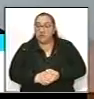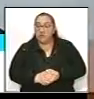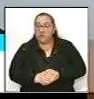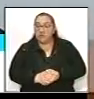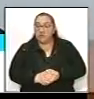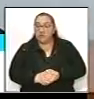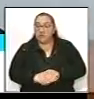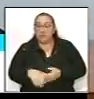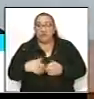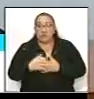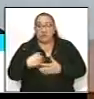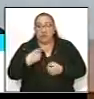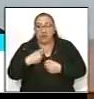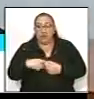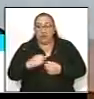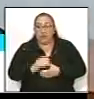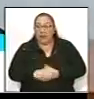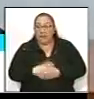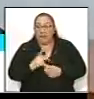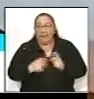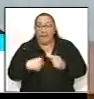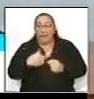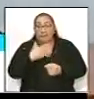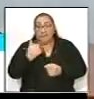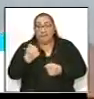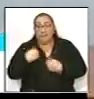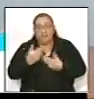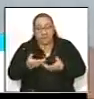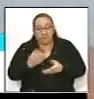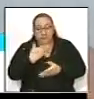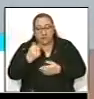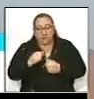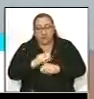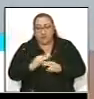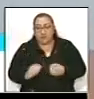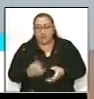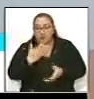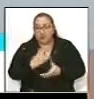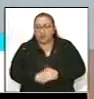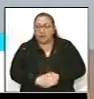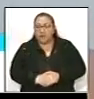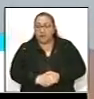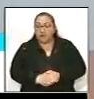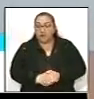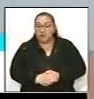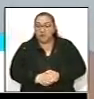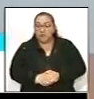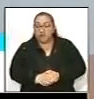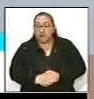es toda mi participación. Si hay algo que mejorar, lo estaremos mejorando en la mesa. Muchas gracias.